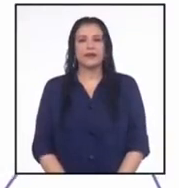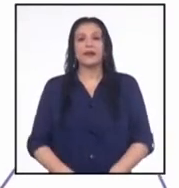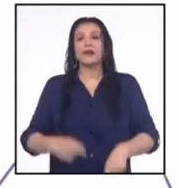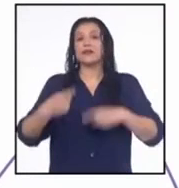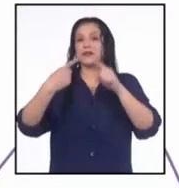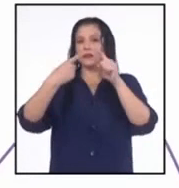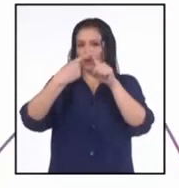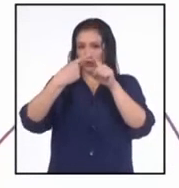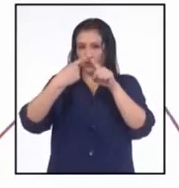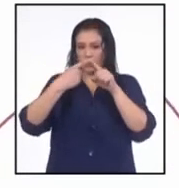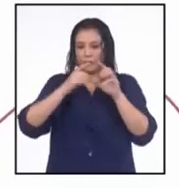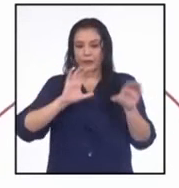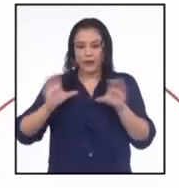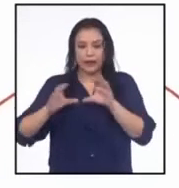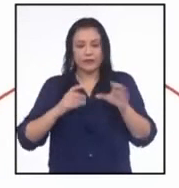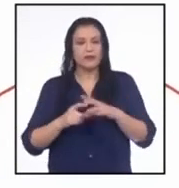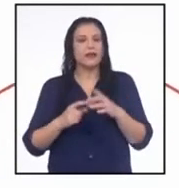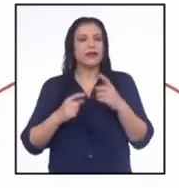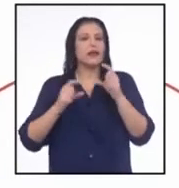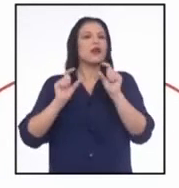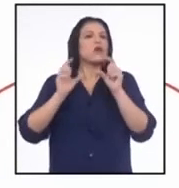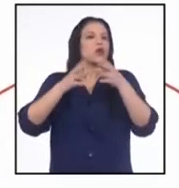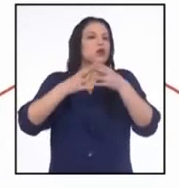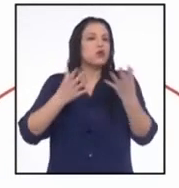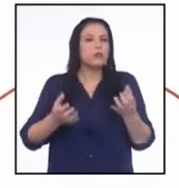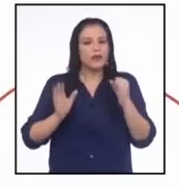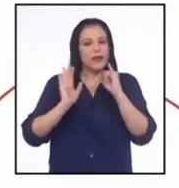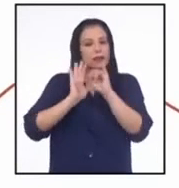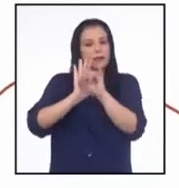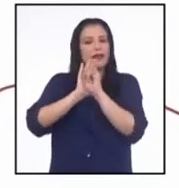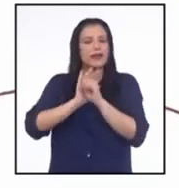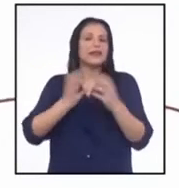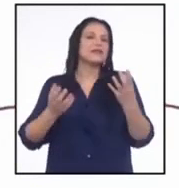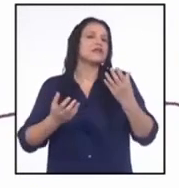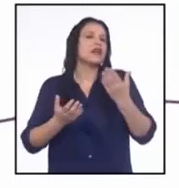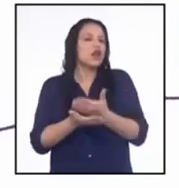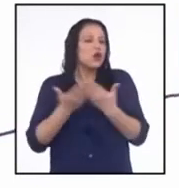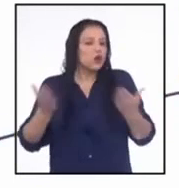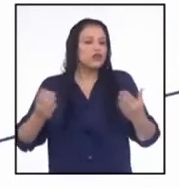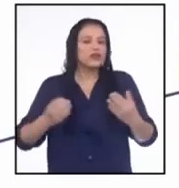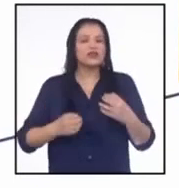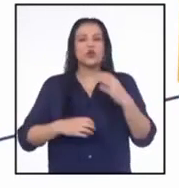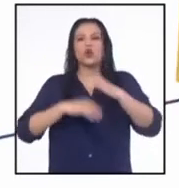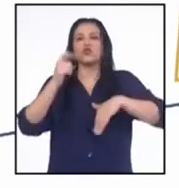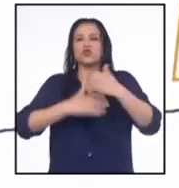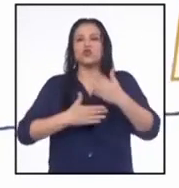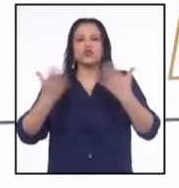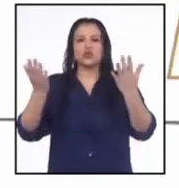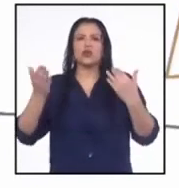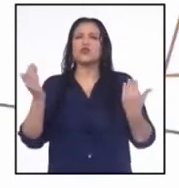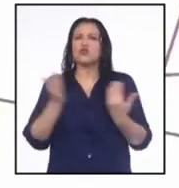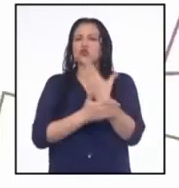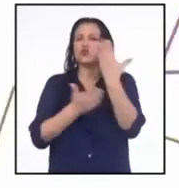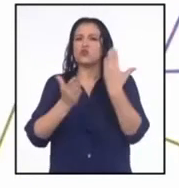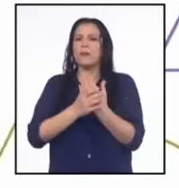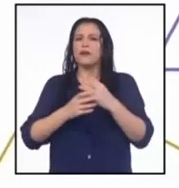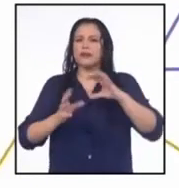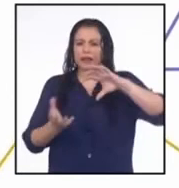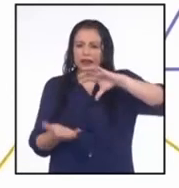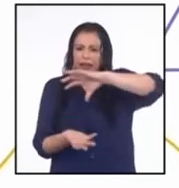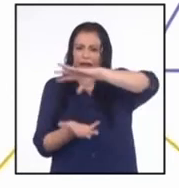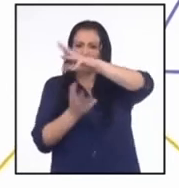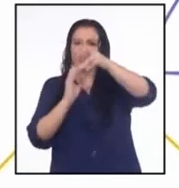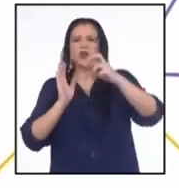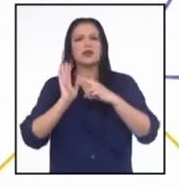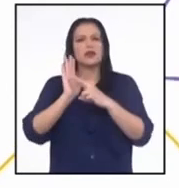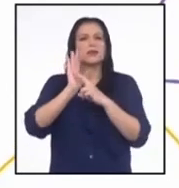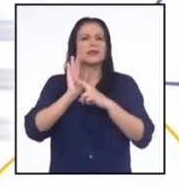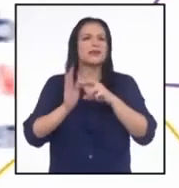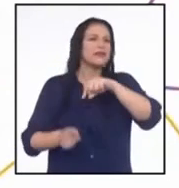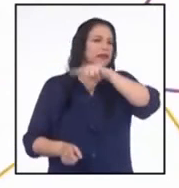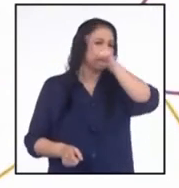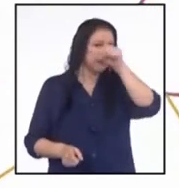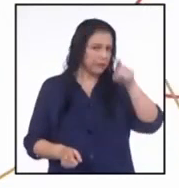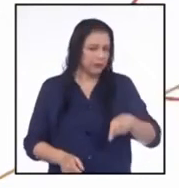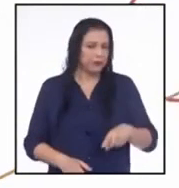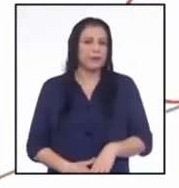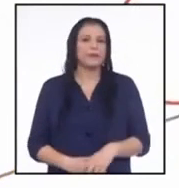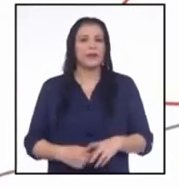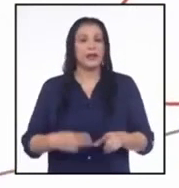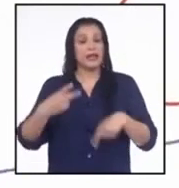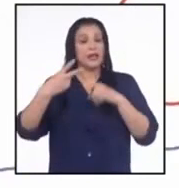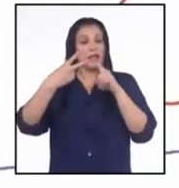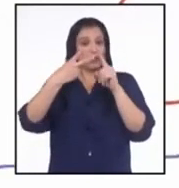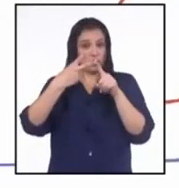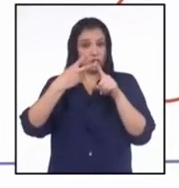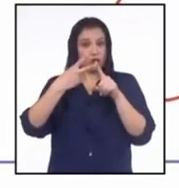1. Hacer una colección de imágenes de objetos o construcciones modernas que existen en el mundo y que representan a la parábola.